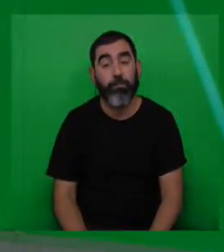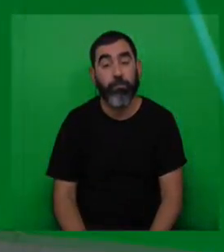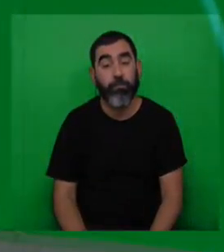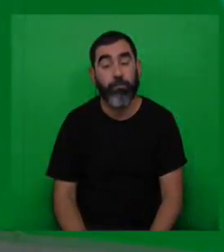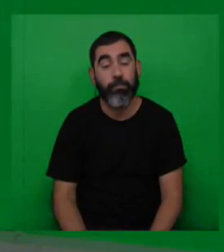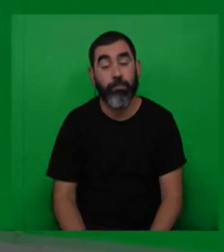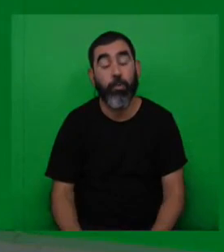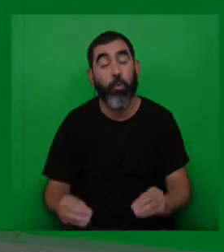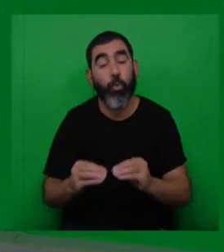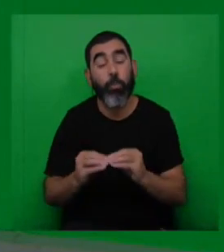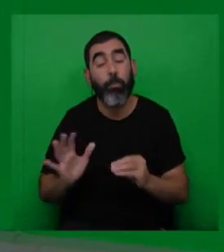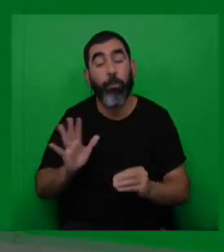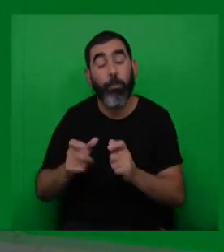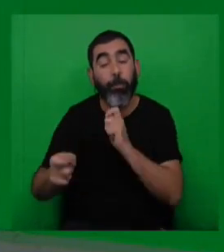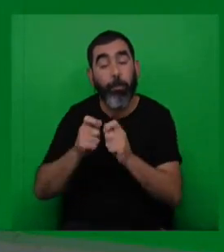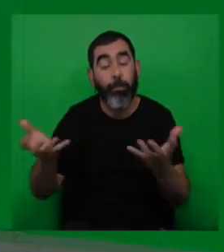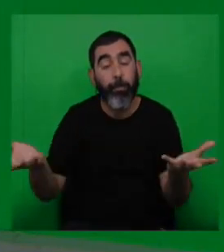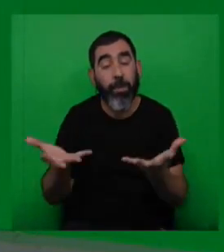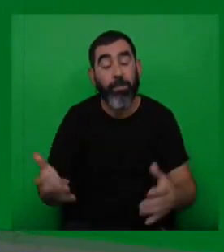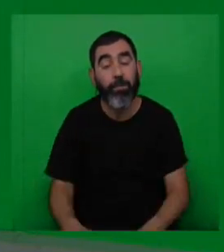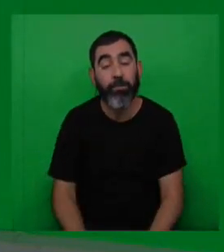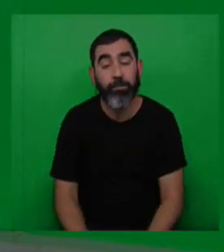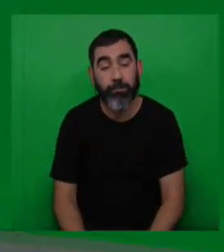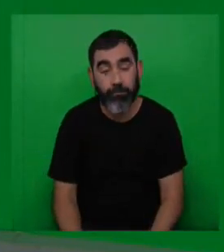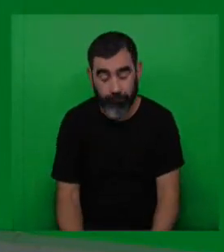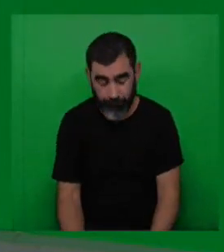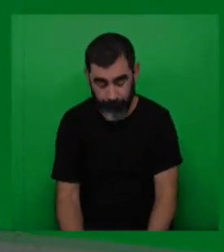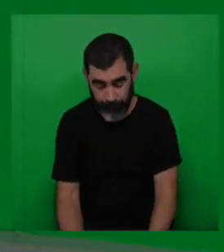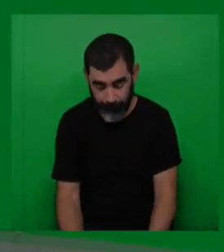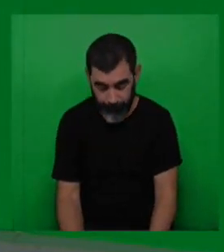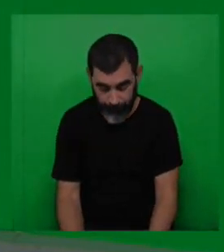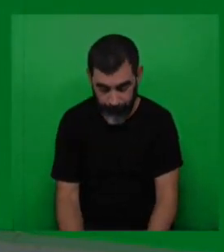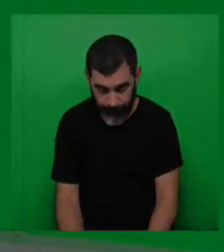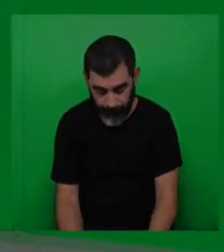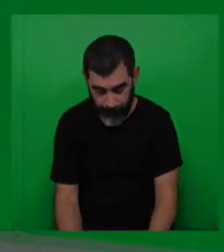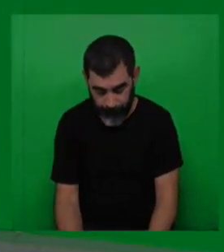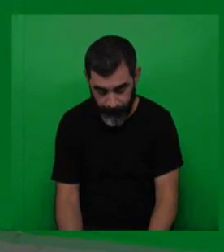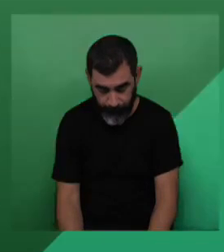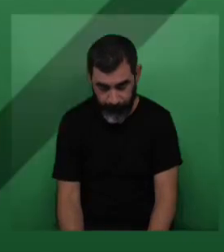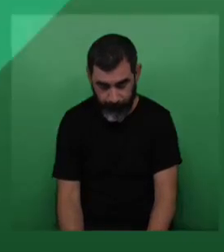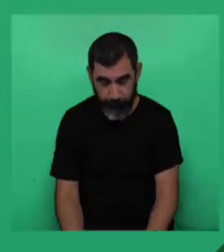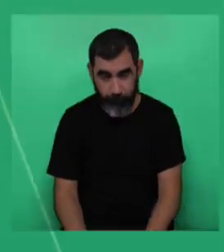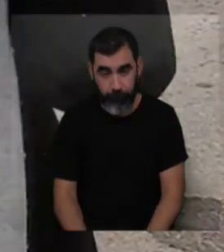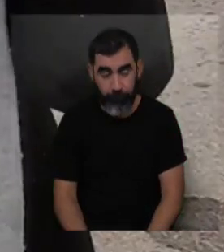Recibimos ahora a Juliana Perdomo, nuestra periodista, que está con novedades que tienen que ver con la ciudad. ¿Cómo estás, Juliana? Bienvenida, buen mediodía.